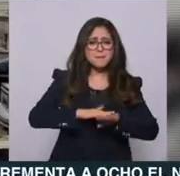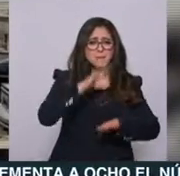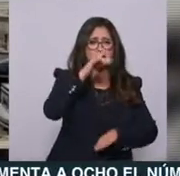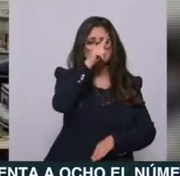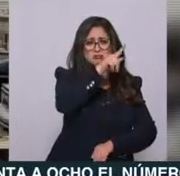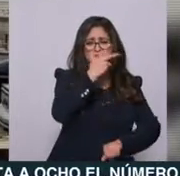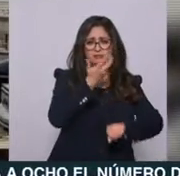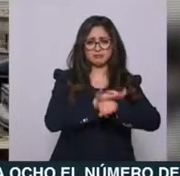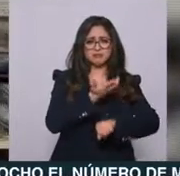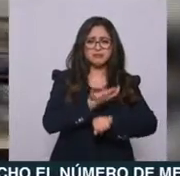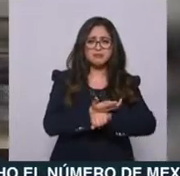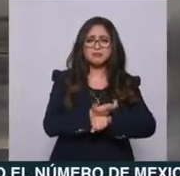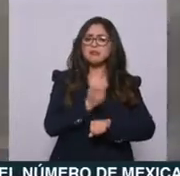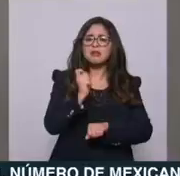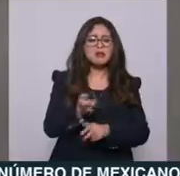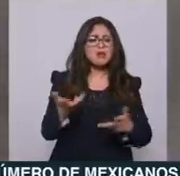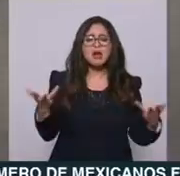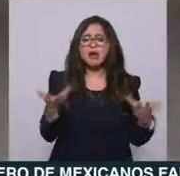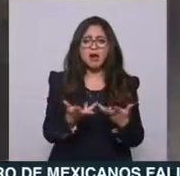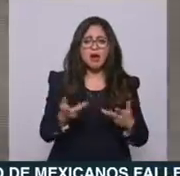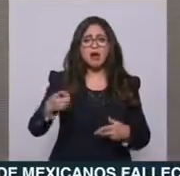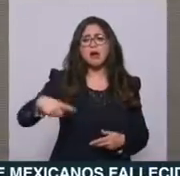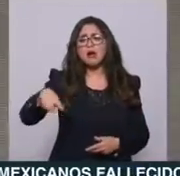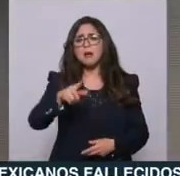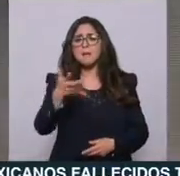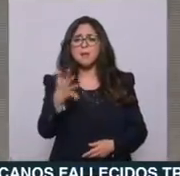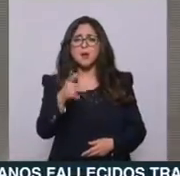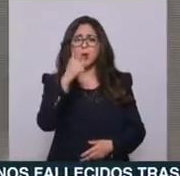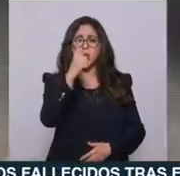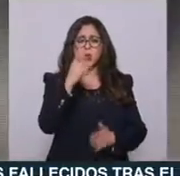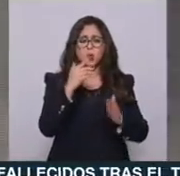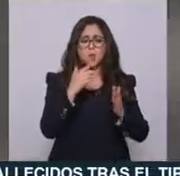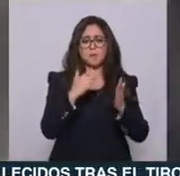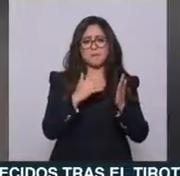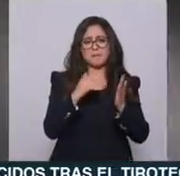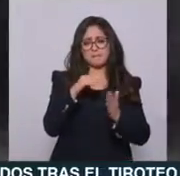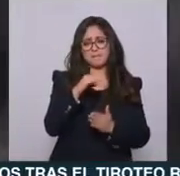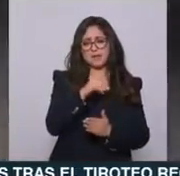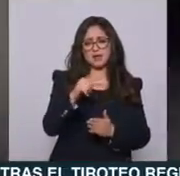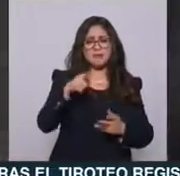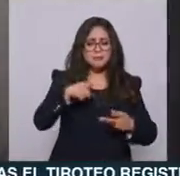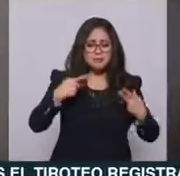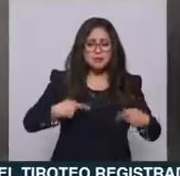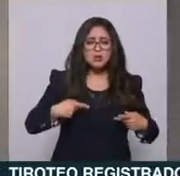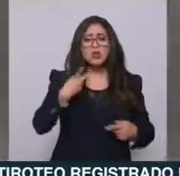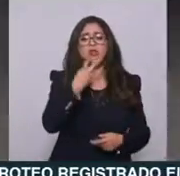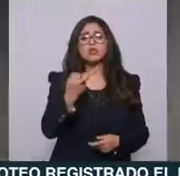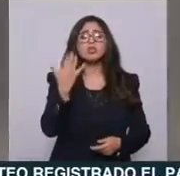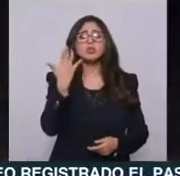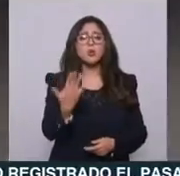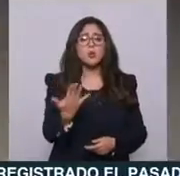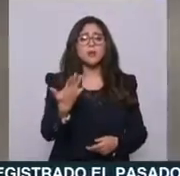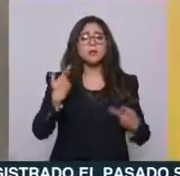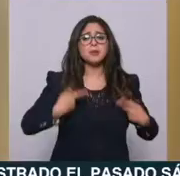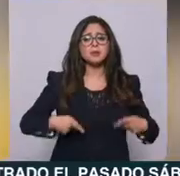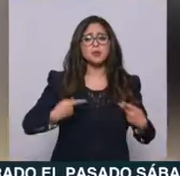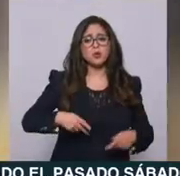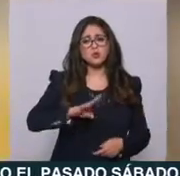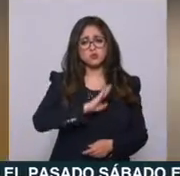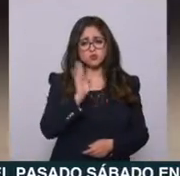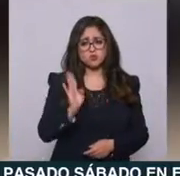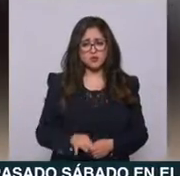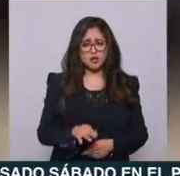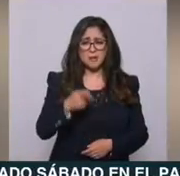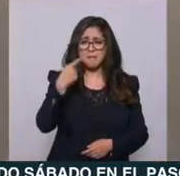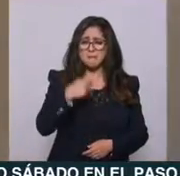Estados Unidos, los cuales han alcanzado a casi 1 millar de víctimas. 250 de ellas murieron. Entre los